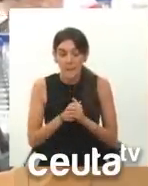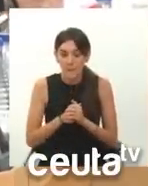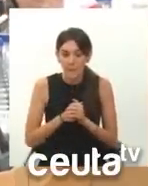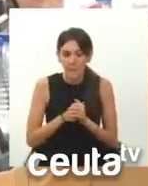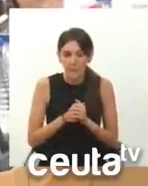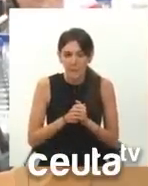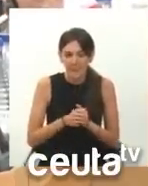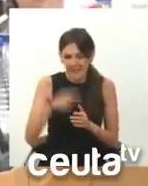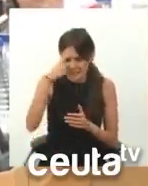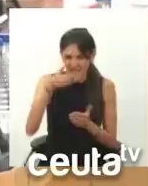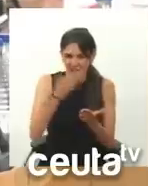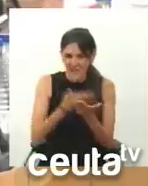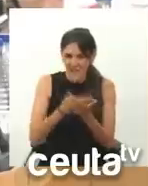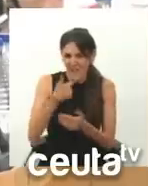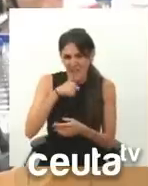¿Es eso lo que le pasa a usted?